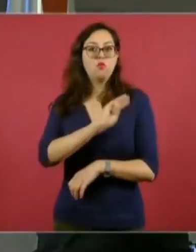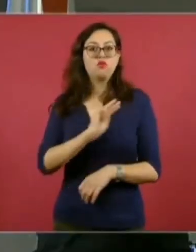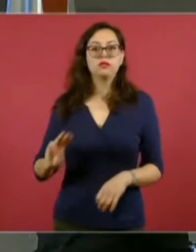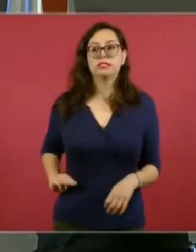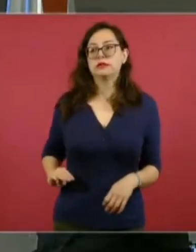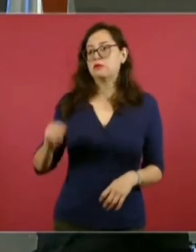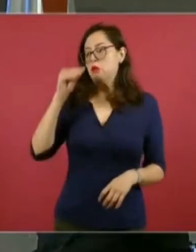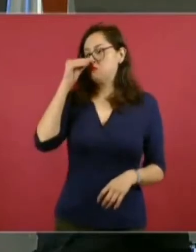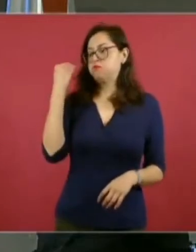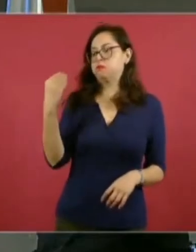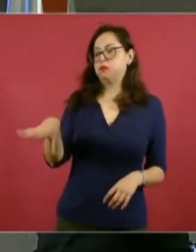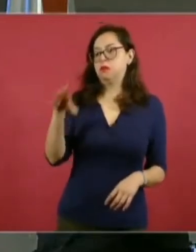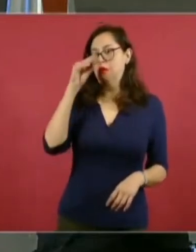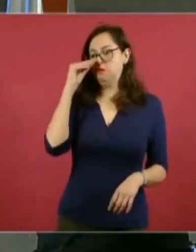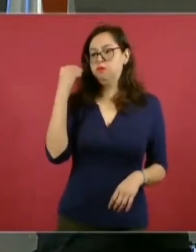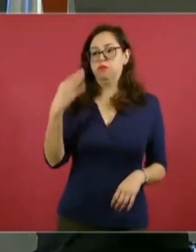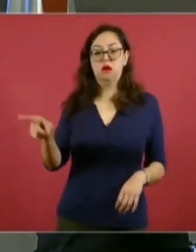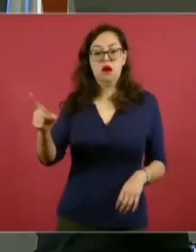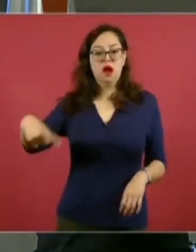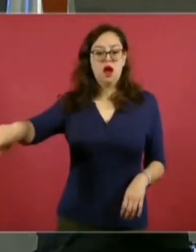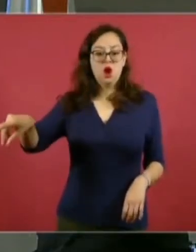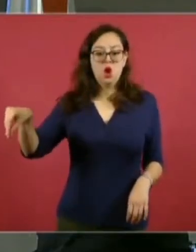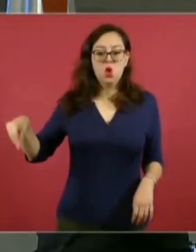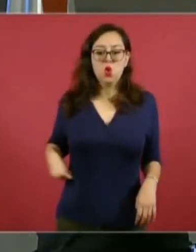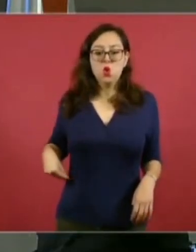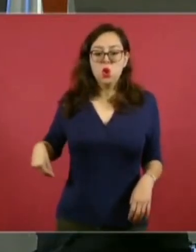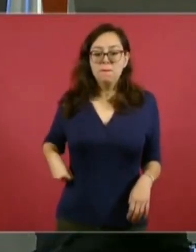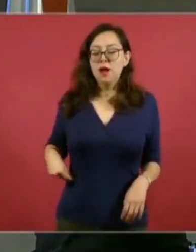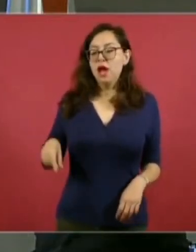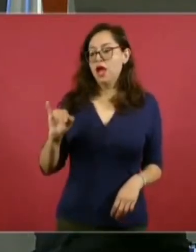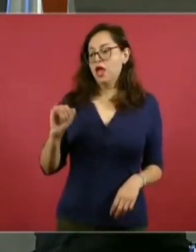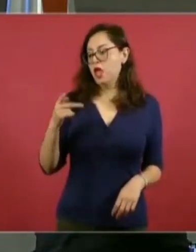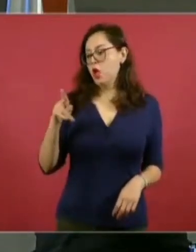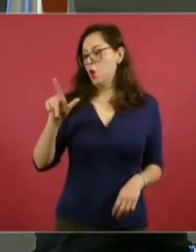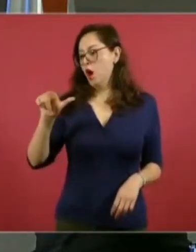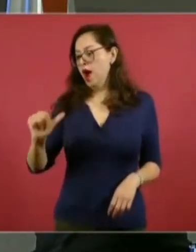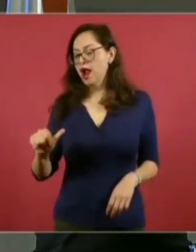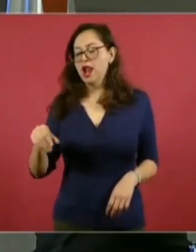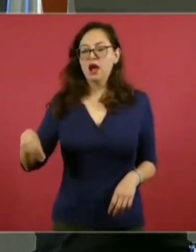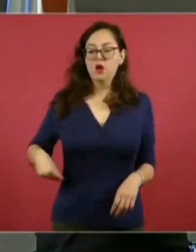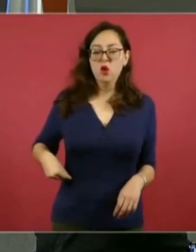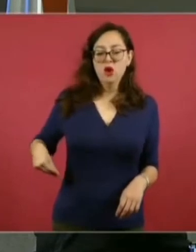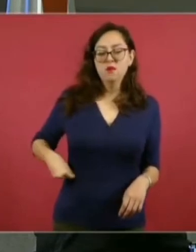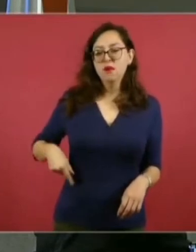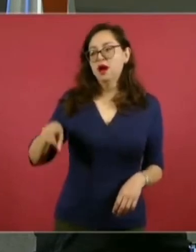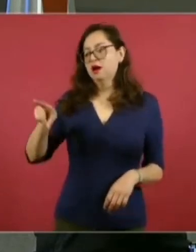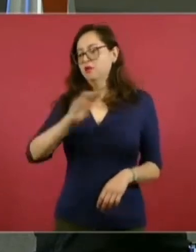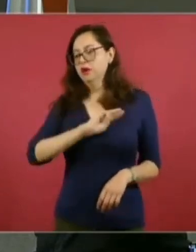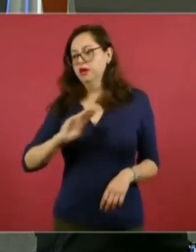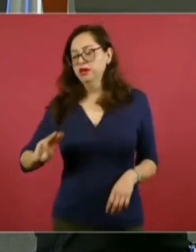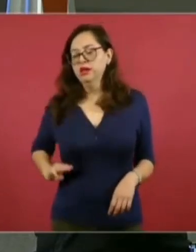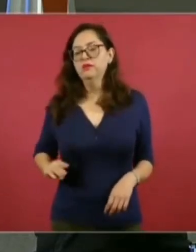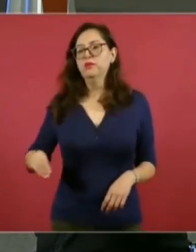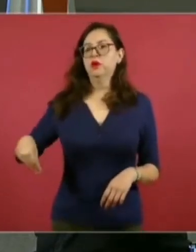al presidente municipal de Iguala y a las autoridades locales.